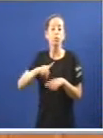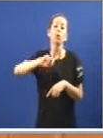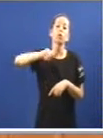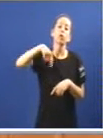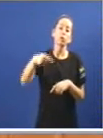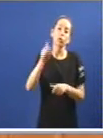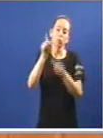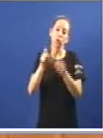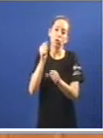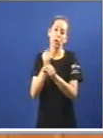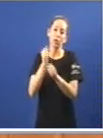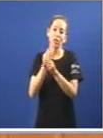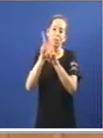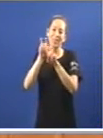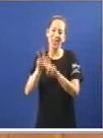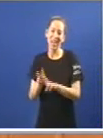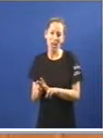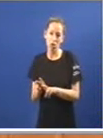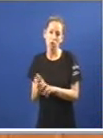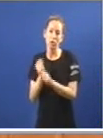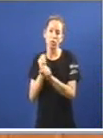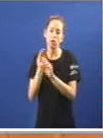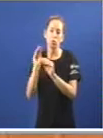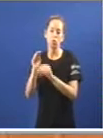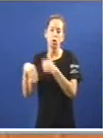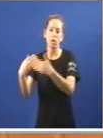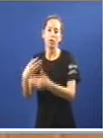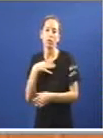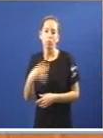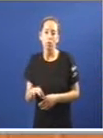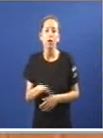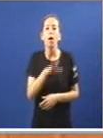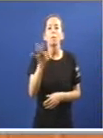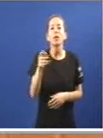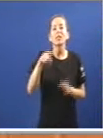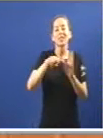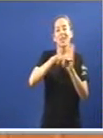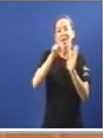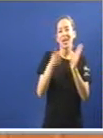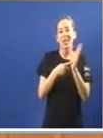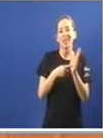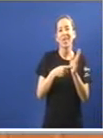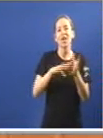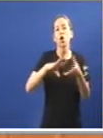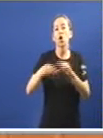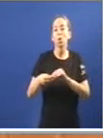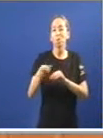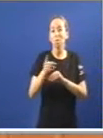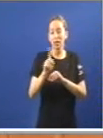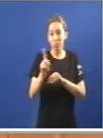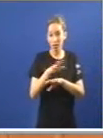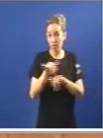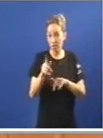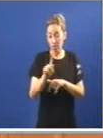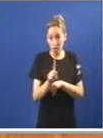investigadores mentes permiten un indecente incumplimiento de la ley de incompatibilidades dejando que algunos trabajan en la pública en